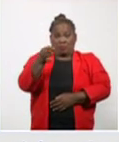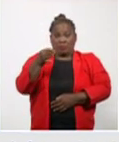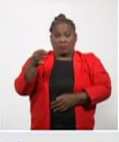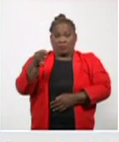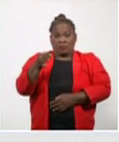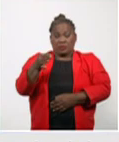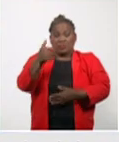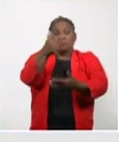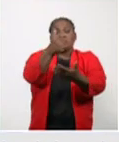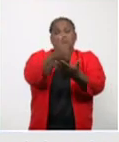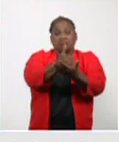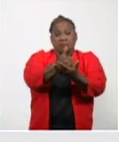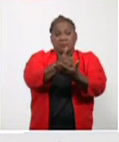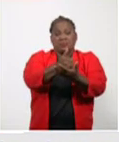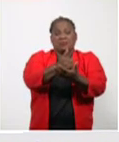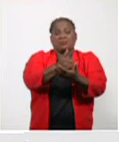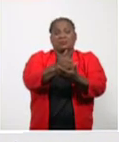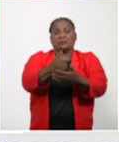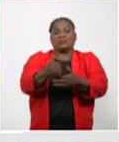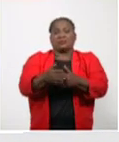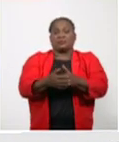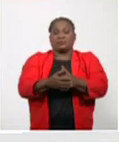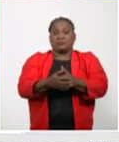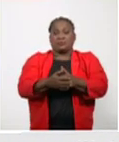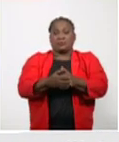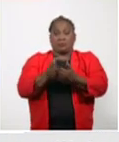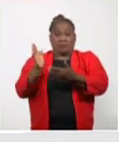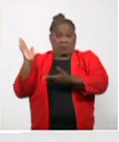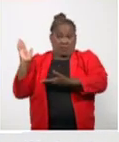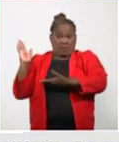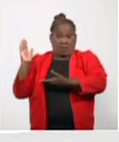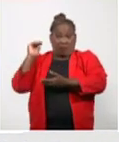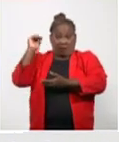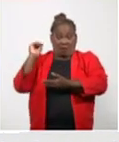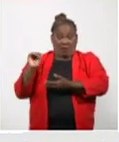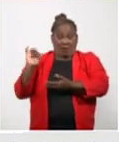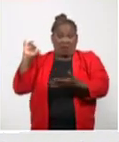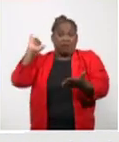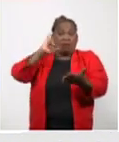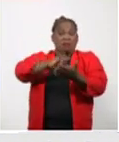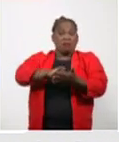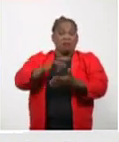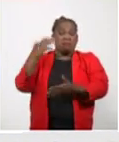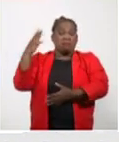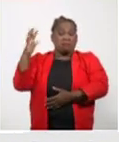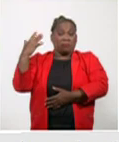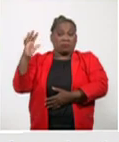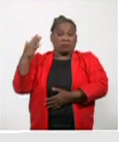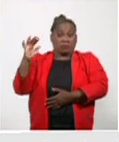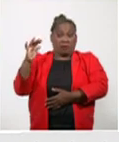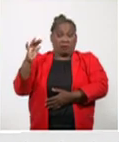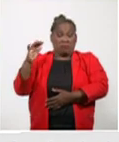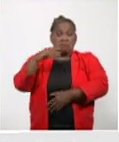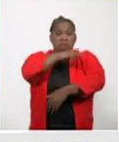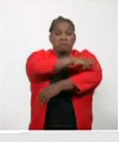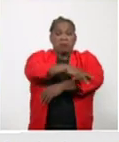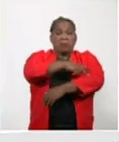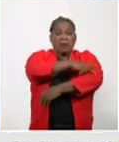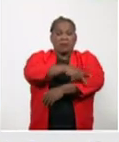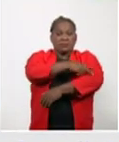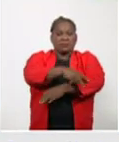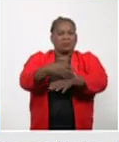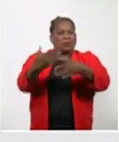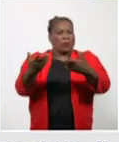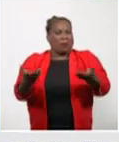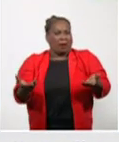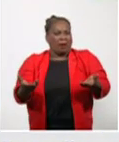Cabecera. De estos casos importados, hay que decir que por países de procedencia, pues